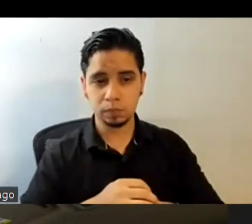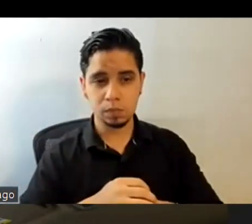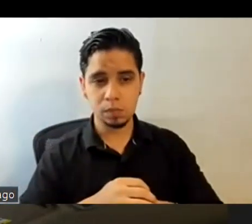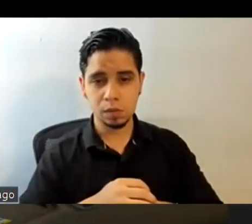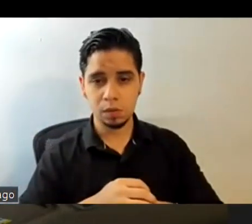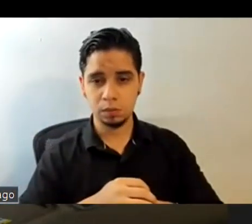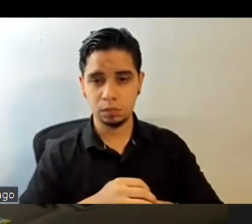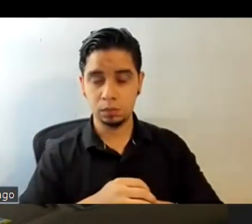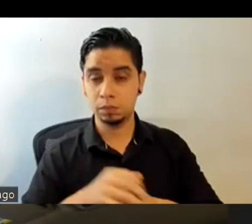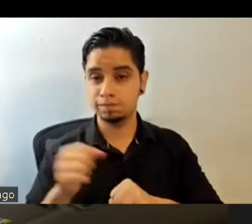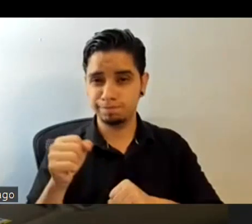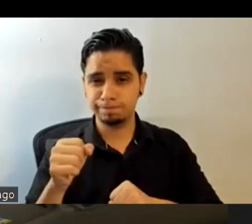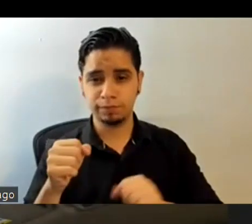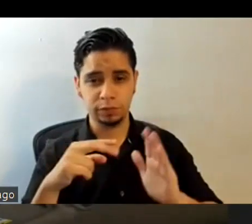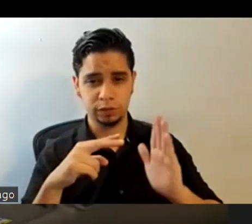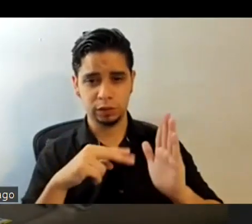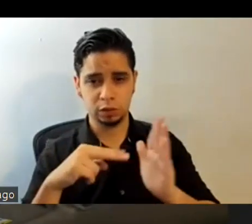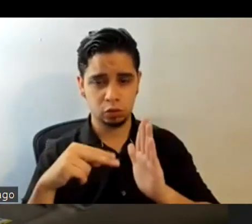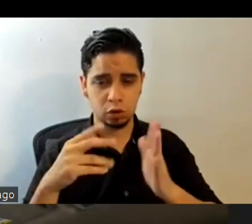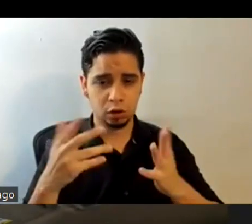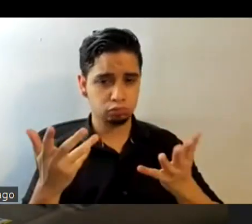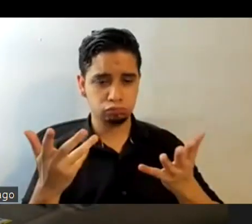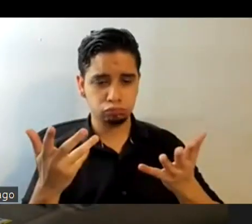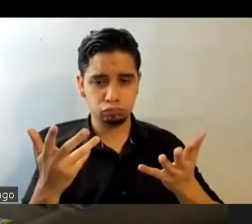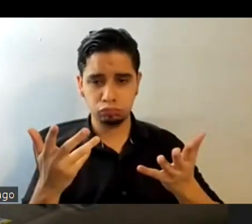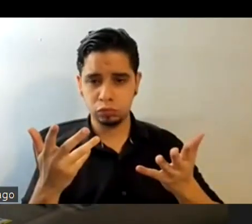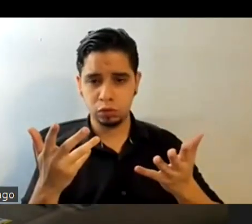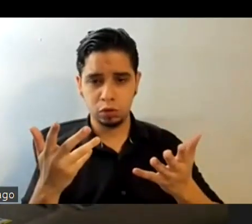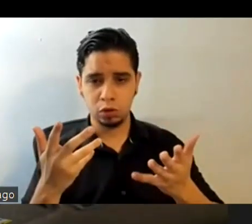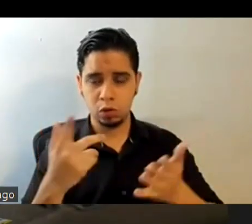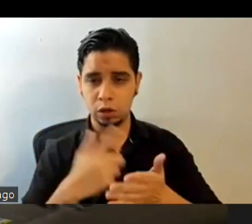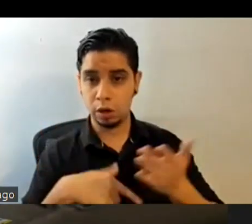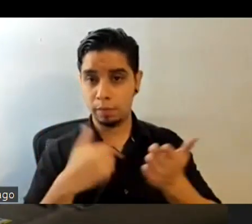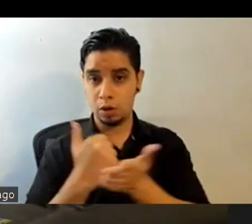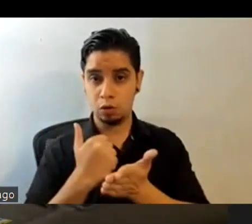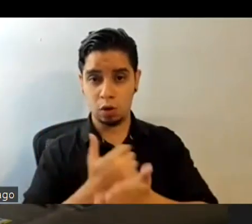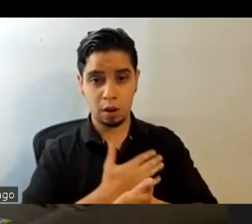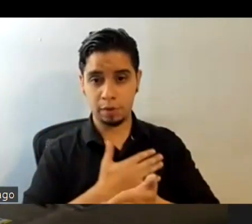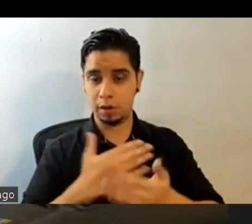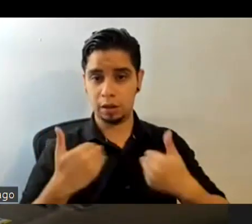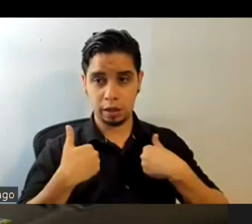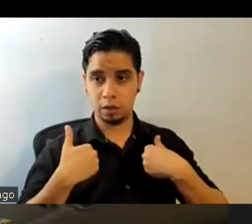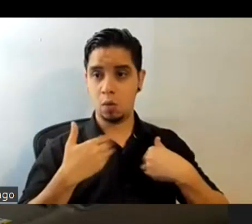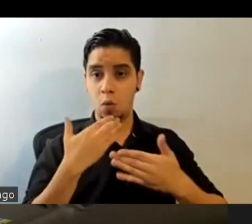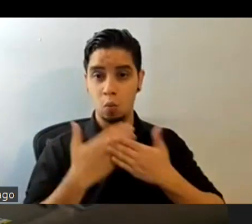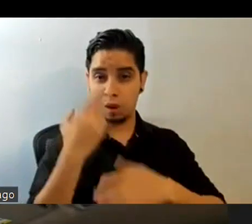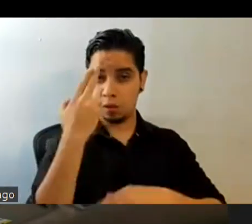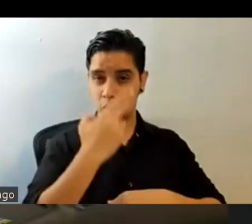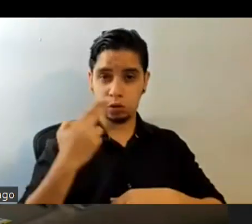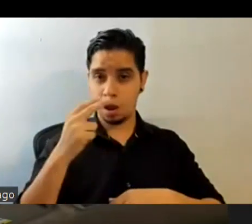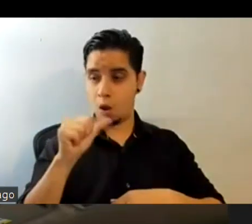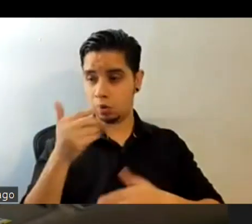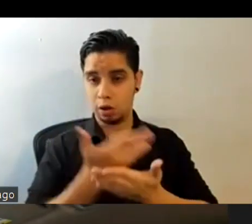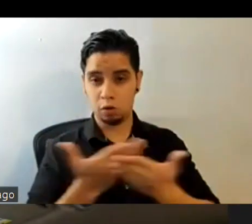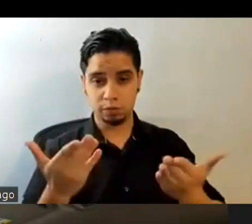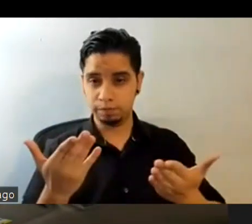primeros grados. sí, la lectura fue, como quien dice, lo que me abrió a yo tener buenas notas en todo lo demás. Okay. Eso